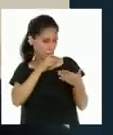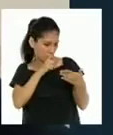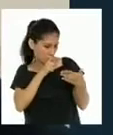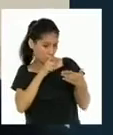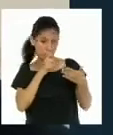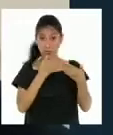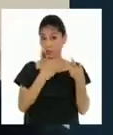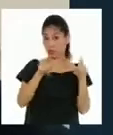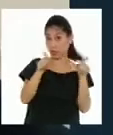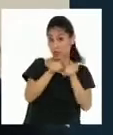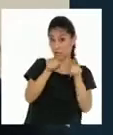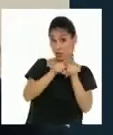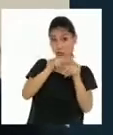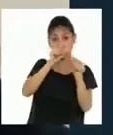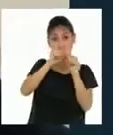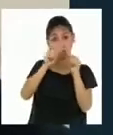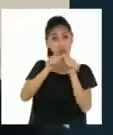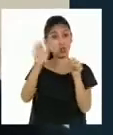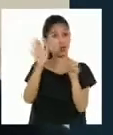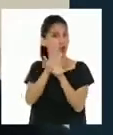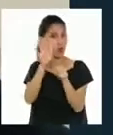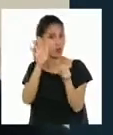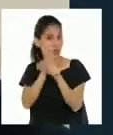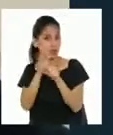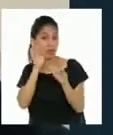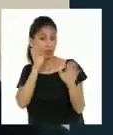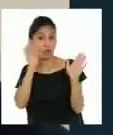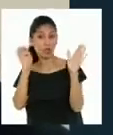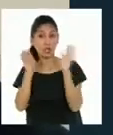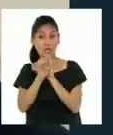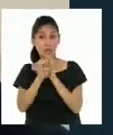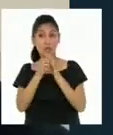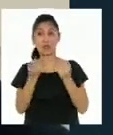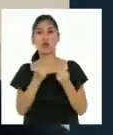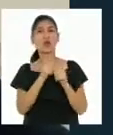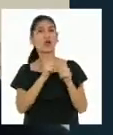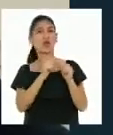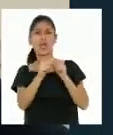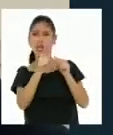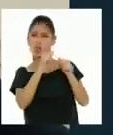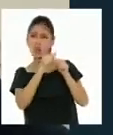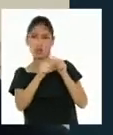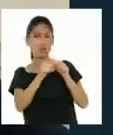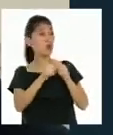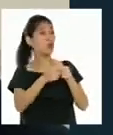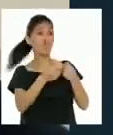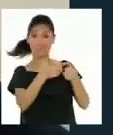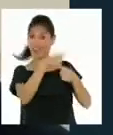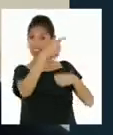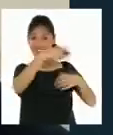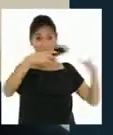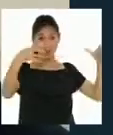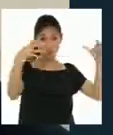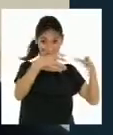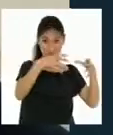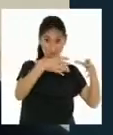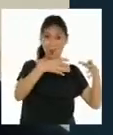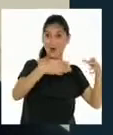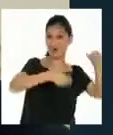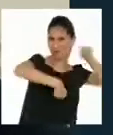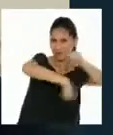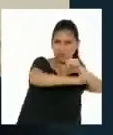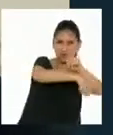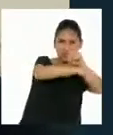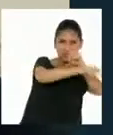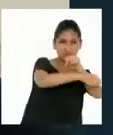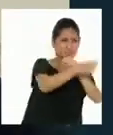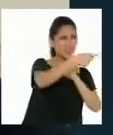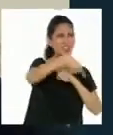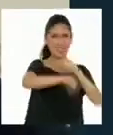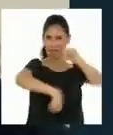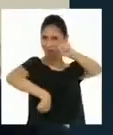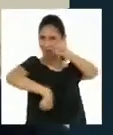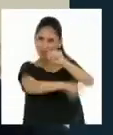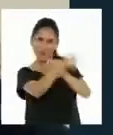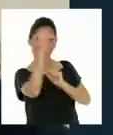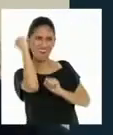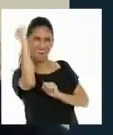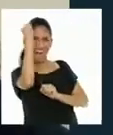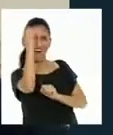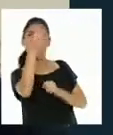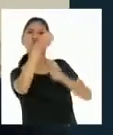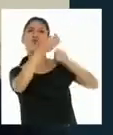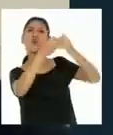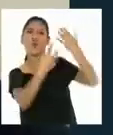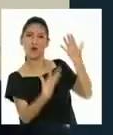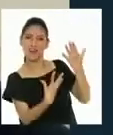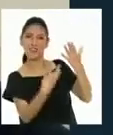enteros. Por ejemplo, el número de hermanos, el número de goles en un partido de fútbol. Claro, no existe medio gol. Las variables cuantitativas